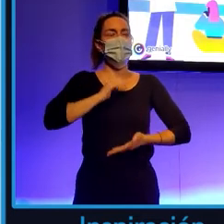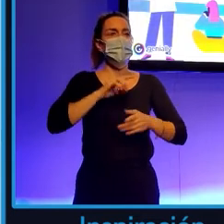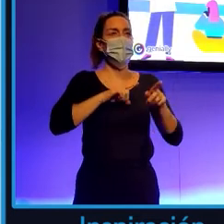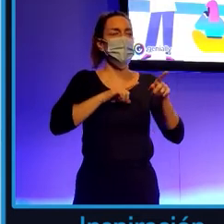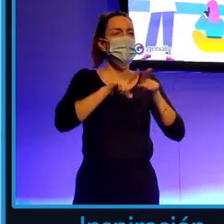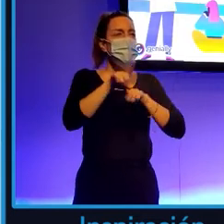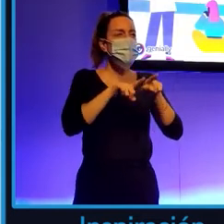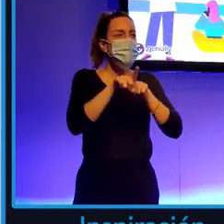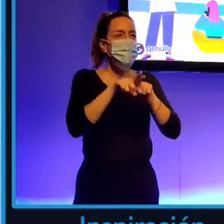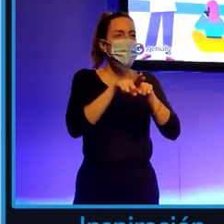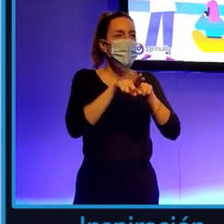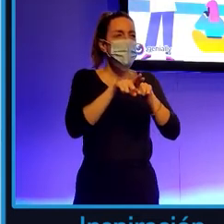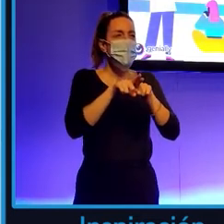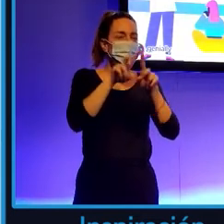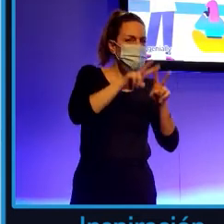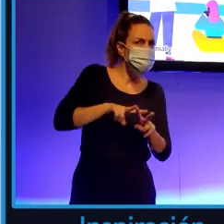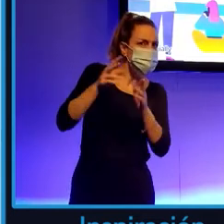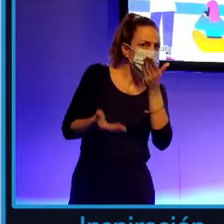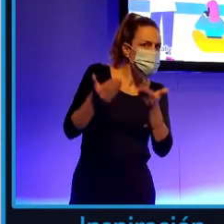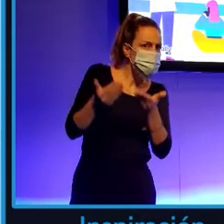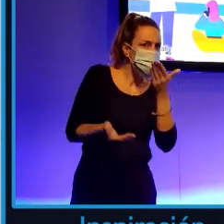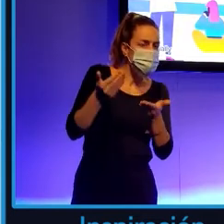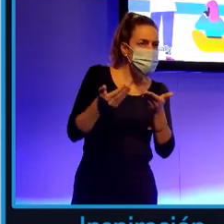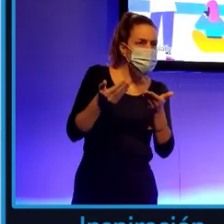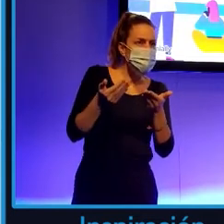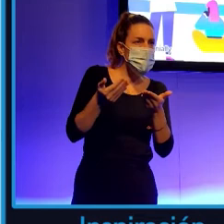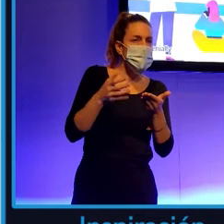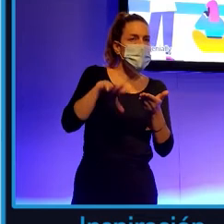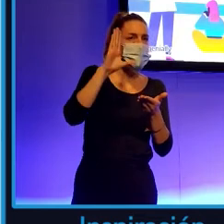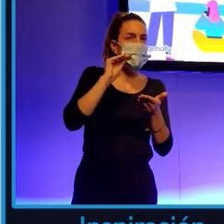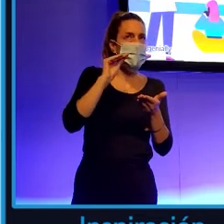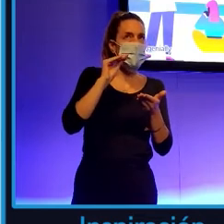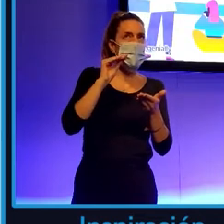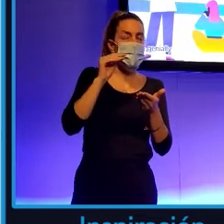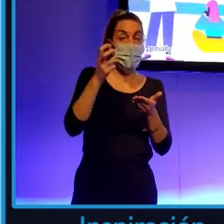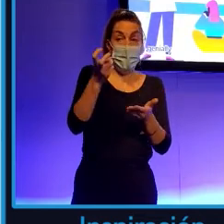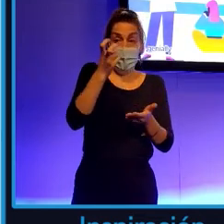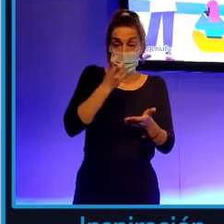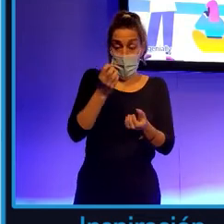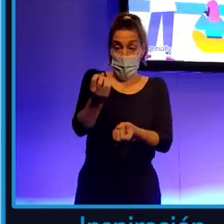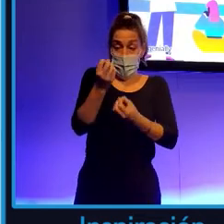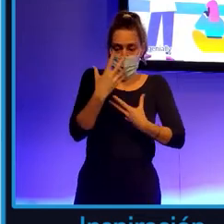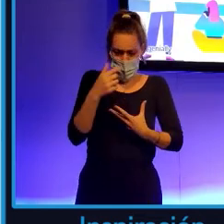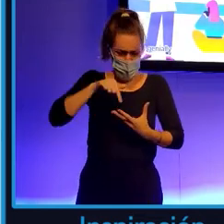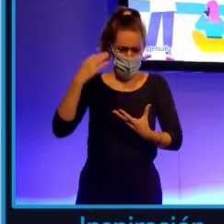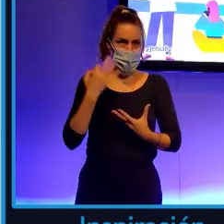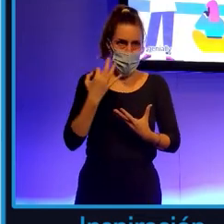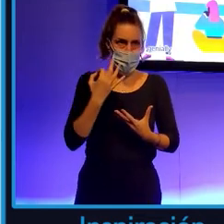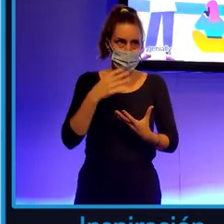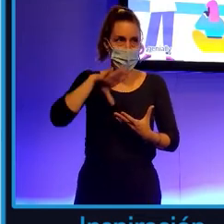estamos teniendo en nuestras manos y como decía al principio ella